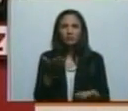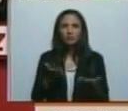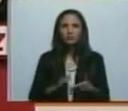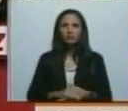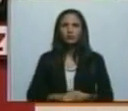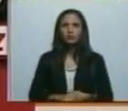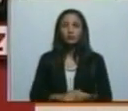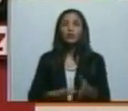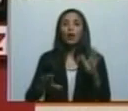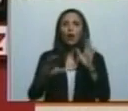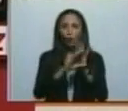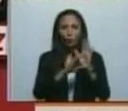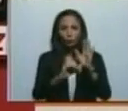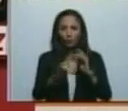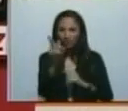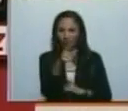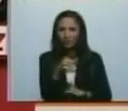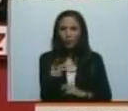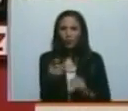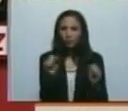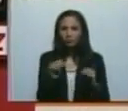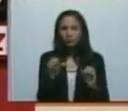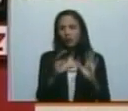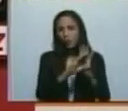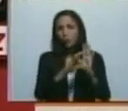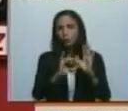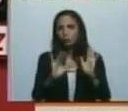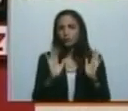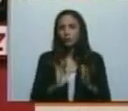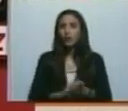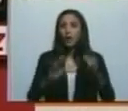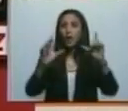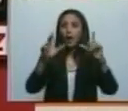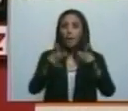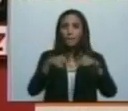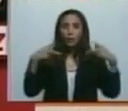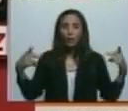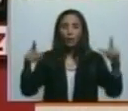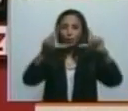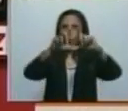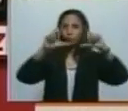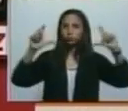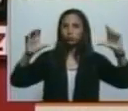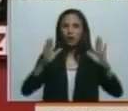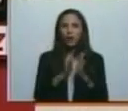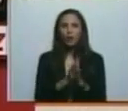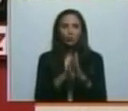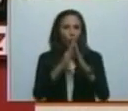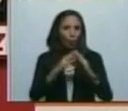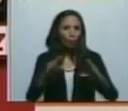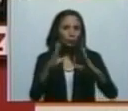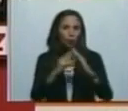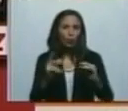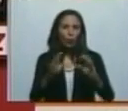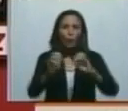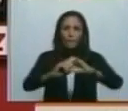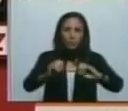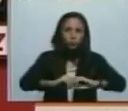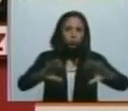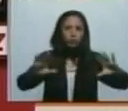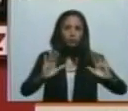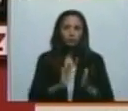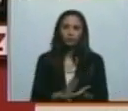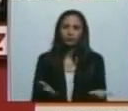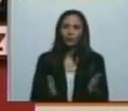de la constituyente, ¿verdad? De la constituyente, se fue la portada. Alegría en el mundo por esa bomba que pusieron.